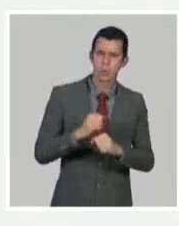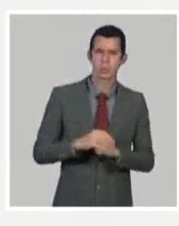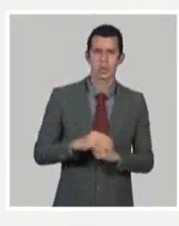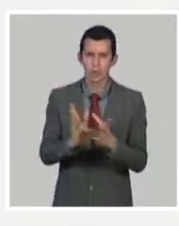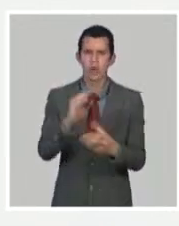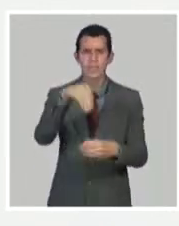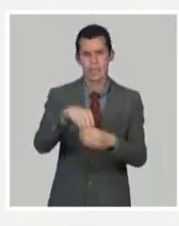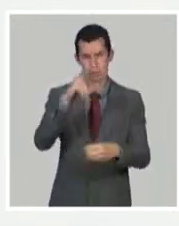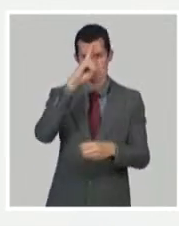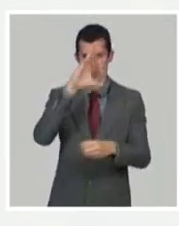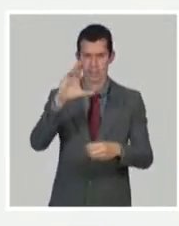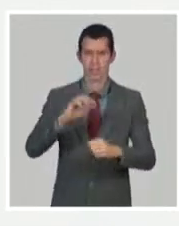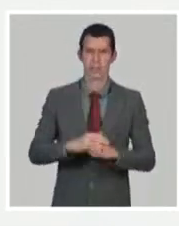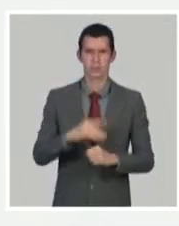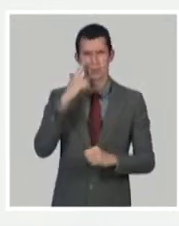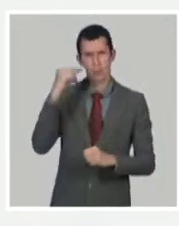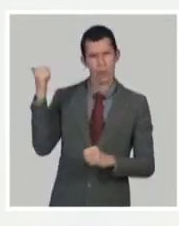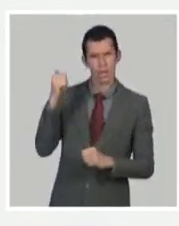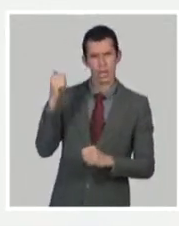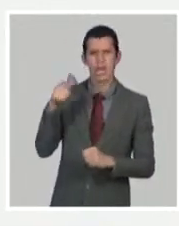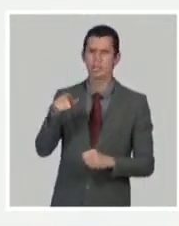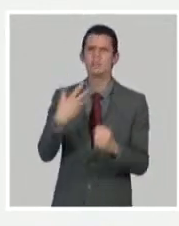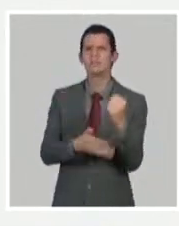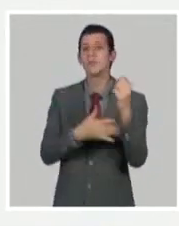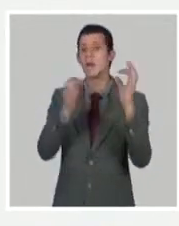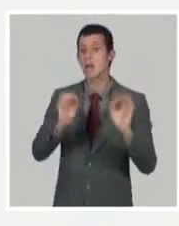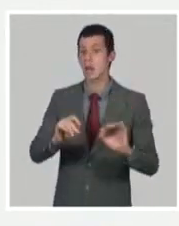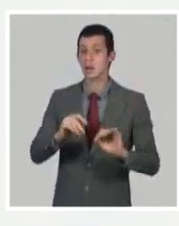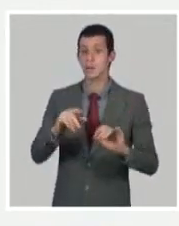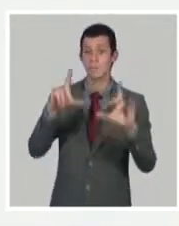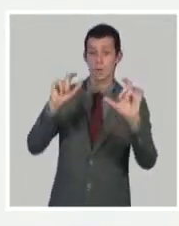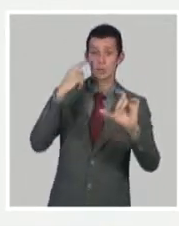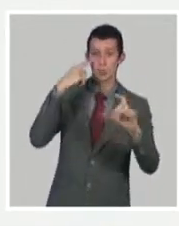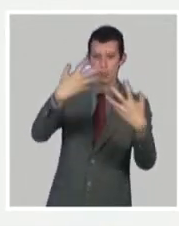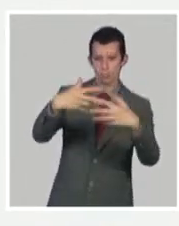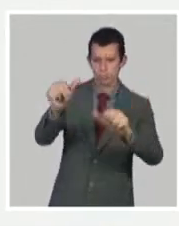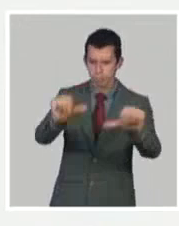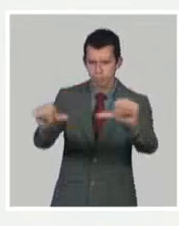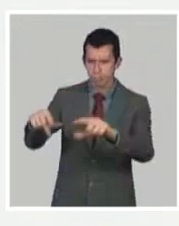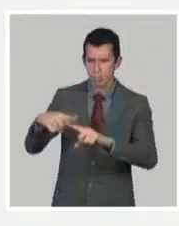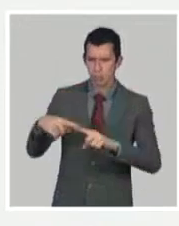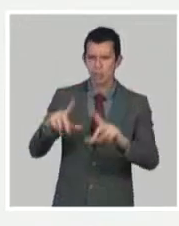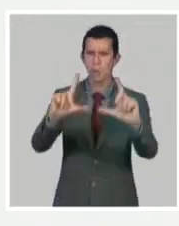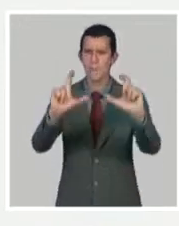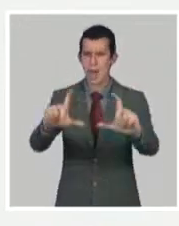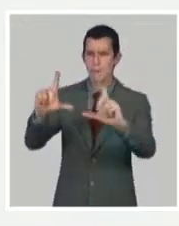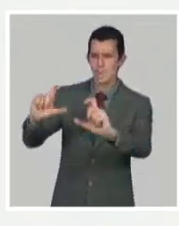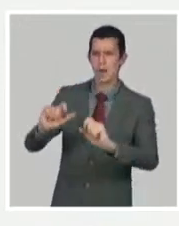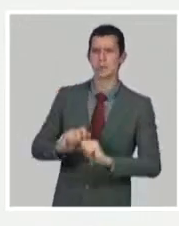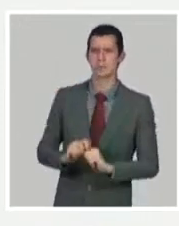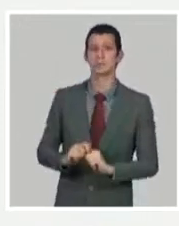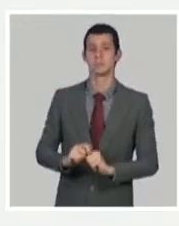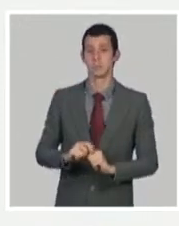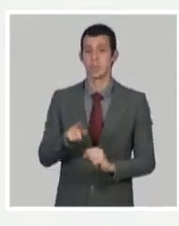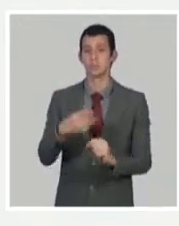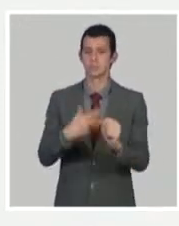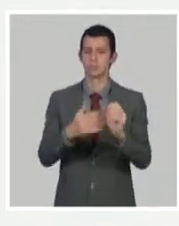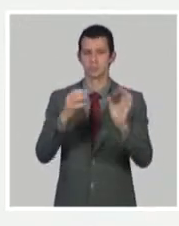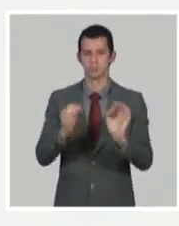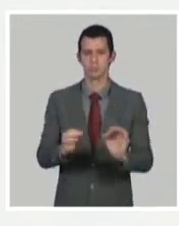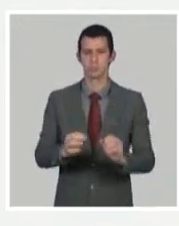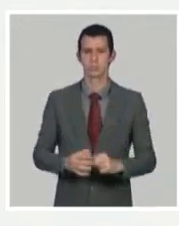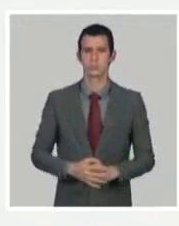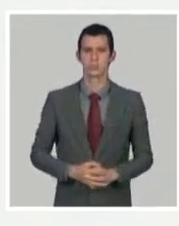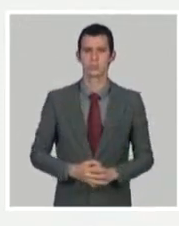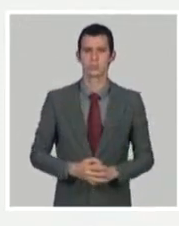real. Esas son fotografías del desarrollo del producto del candidato vacunal 01 Soberana 01 que ocurrió en el Centro de Inmunología